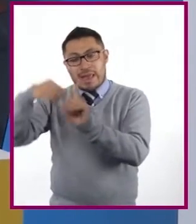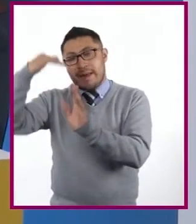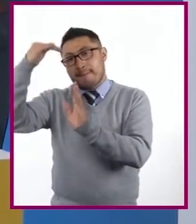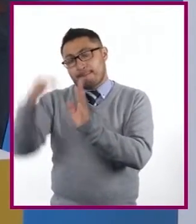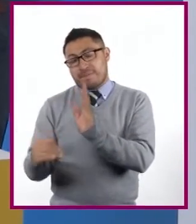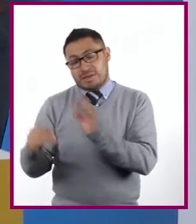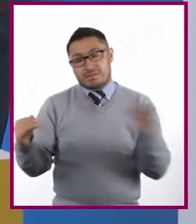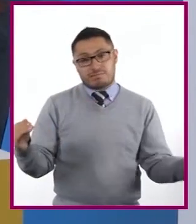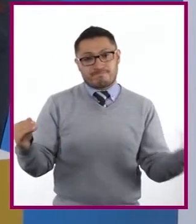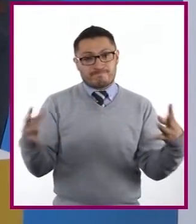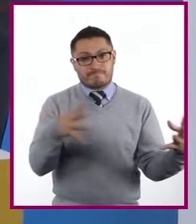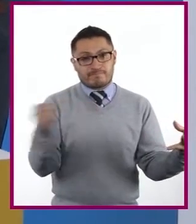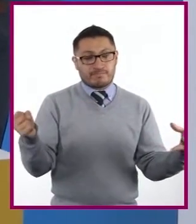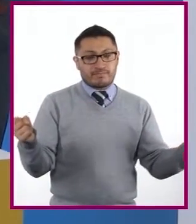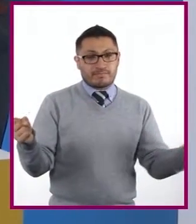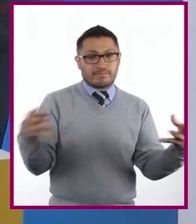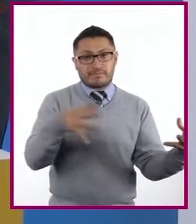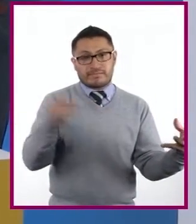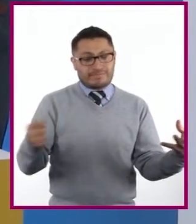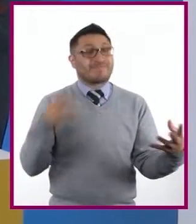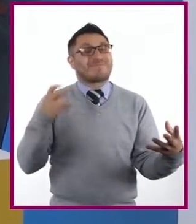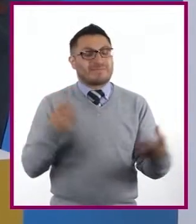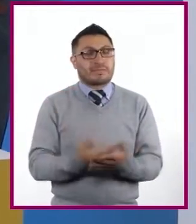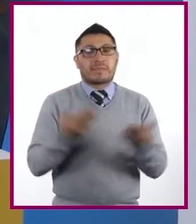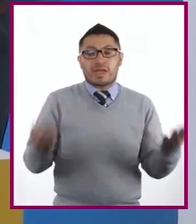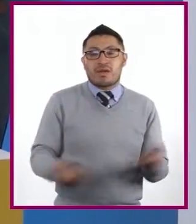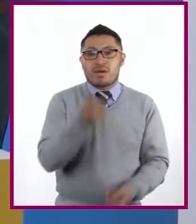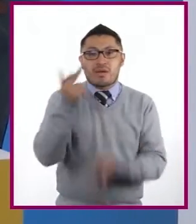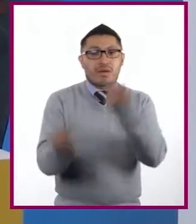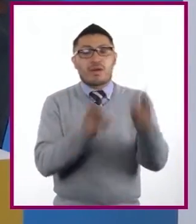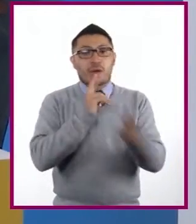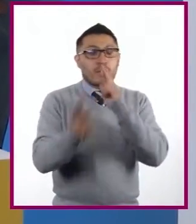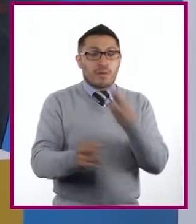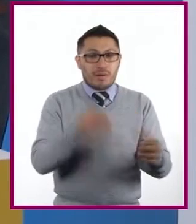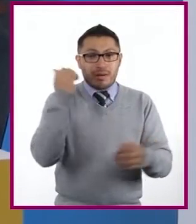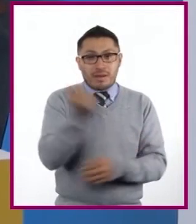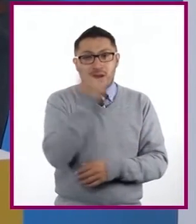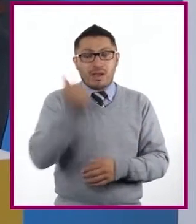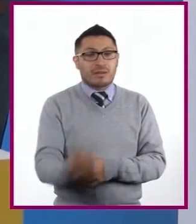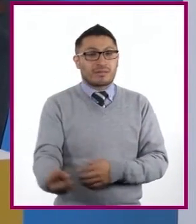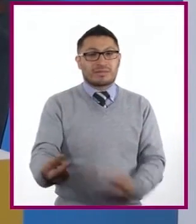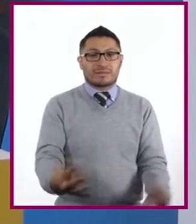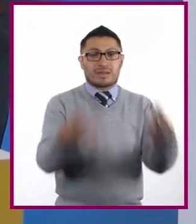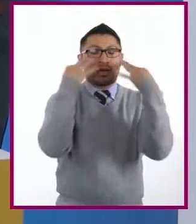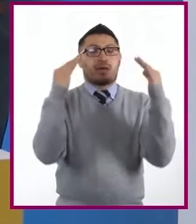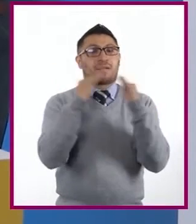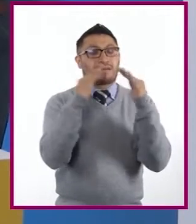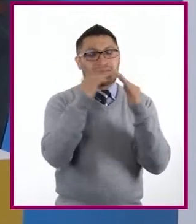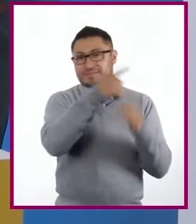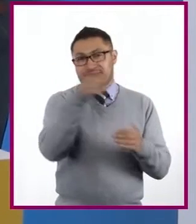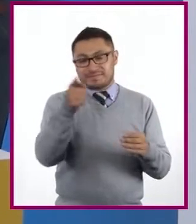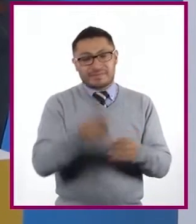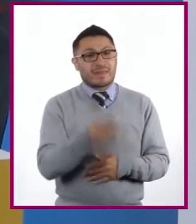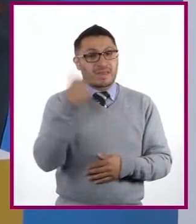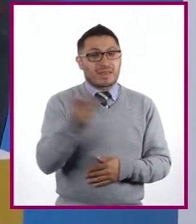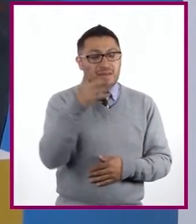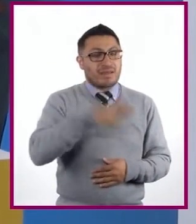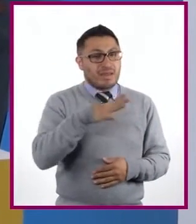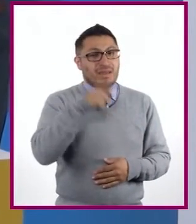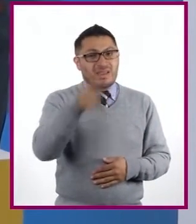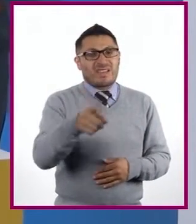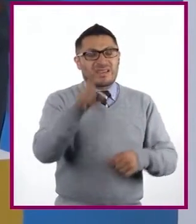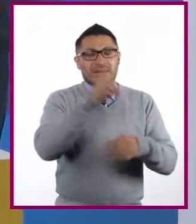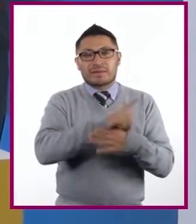Muy bien, maestro. Ahora haremos una sesión de preguntas y respuestas de alumnas y alumnos que nos ven desde su casa. Tenemos una pregunta que nos